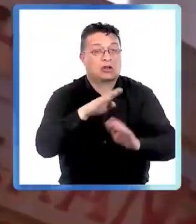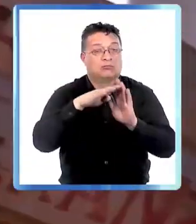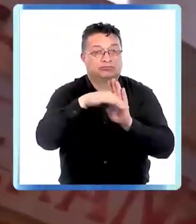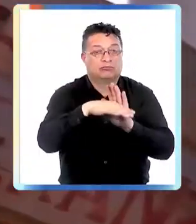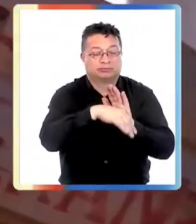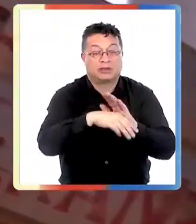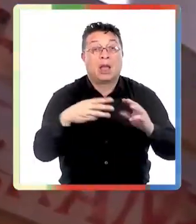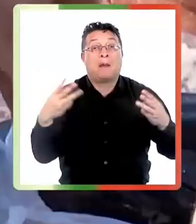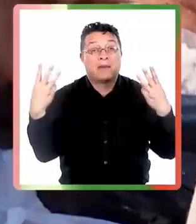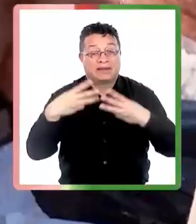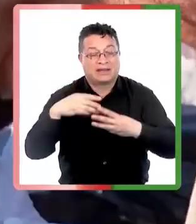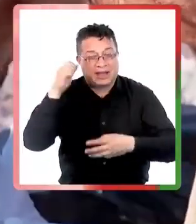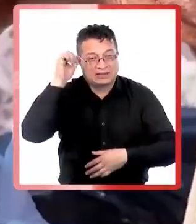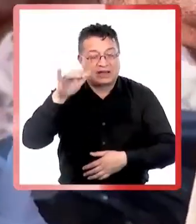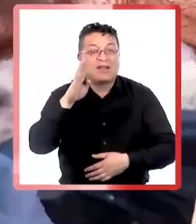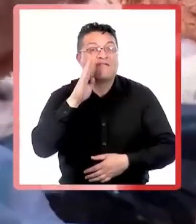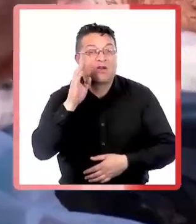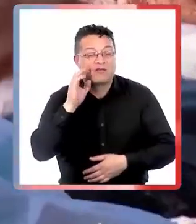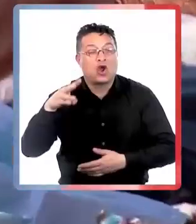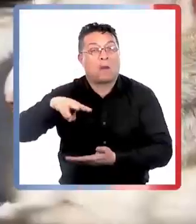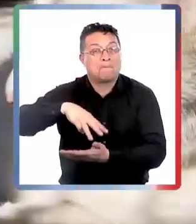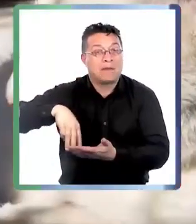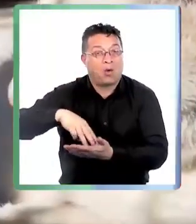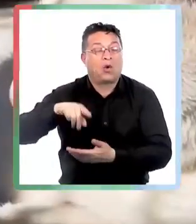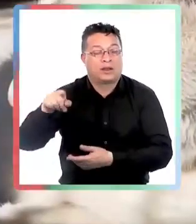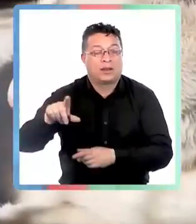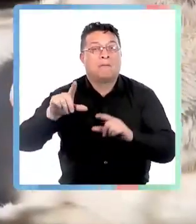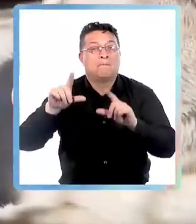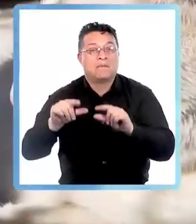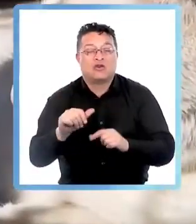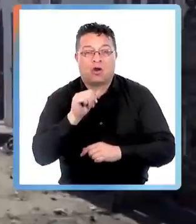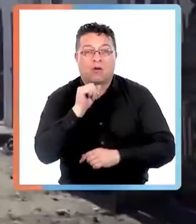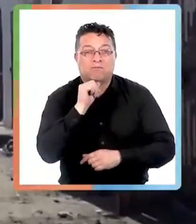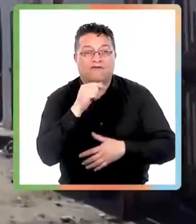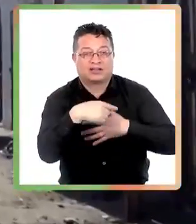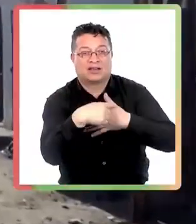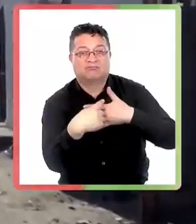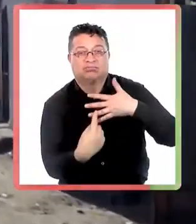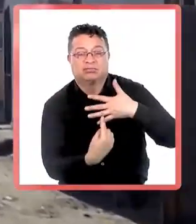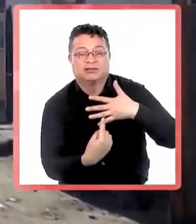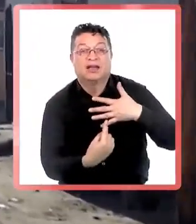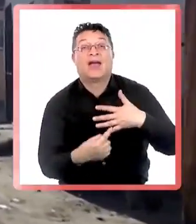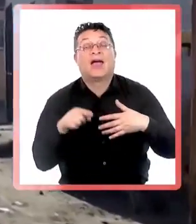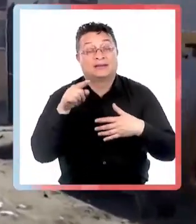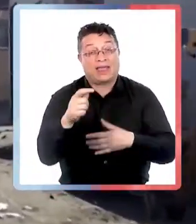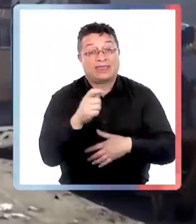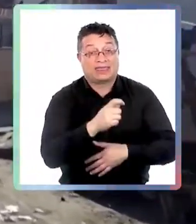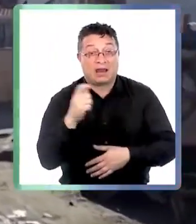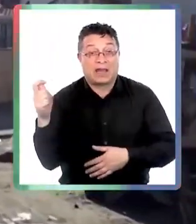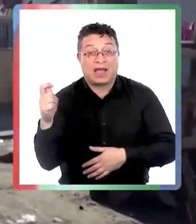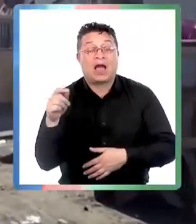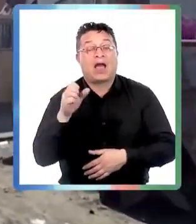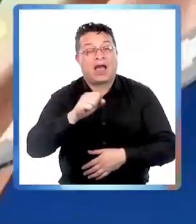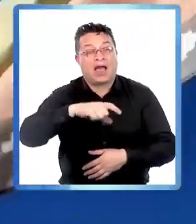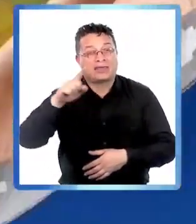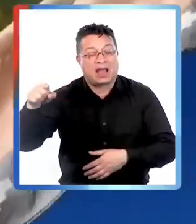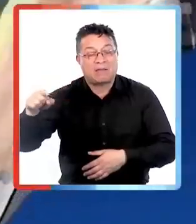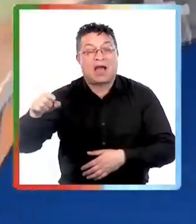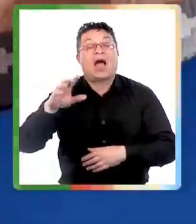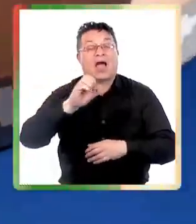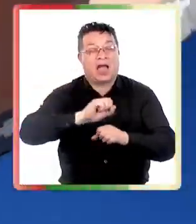regiones tuvieron descensos. Magallanes, Aysén, Biobío y Maule registran menor pobreza multidimensional, mientras que